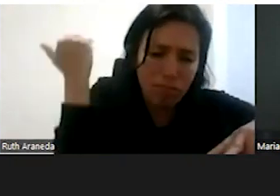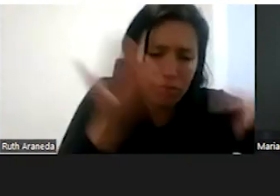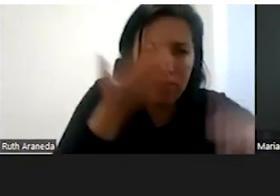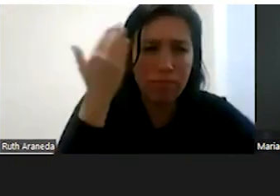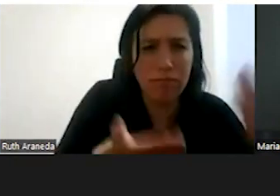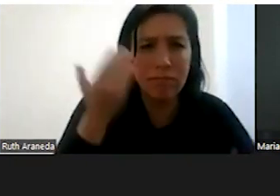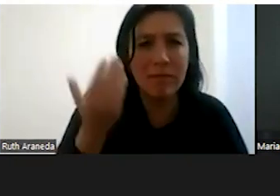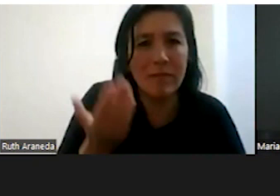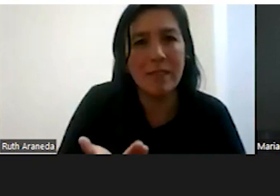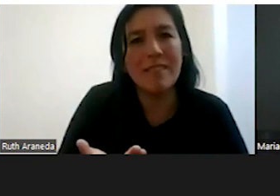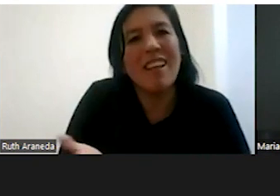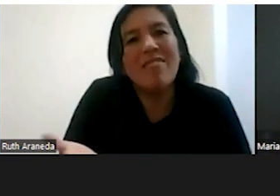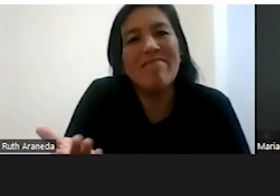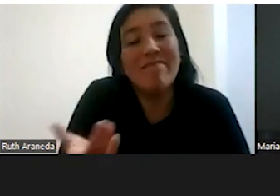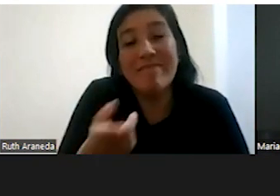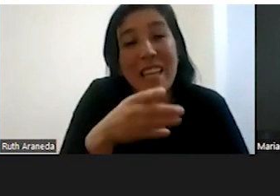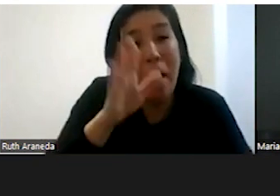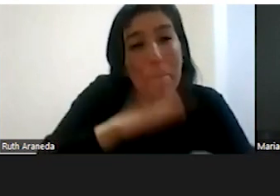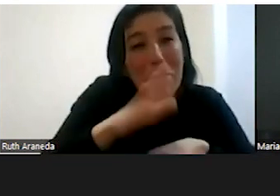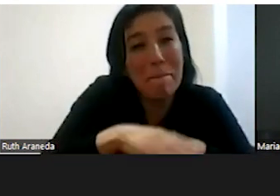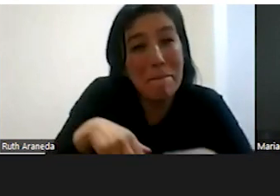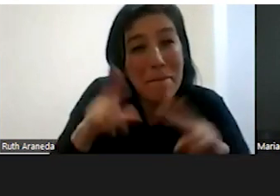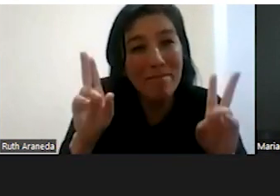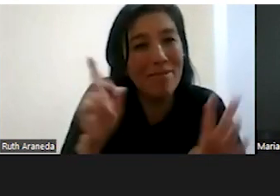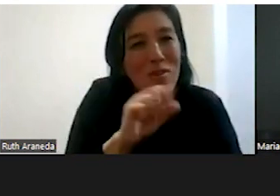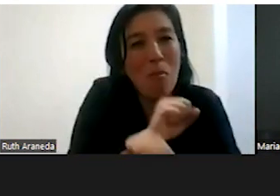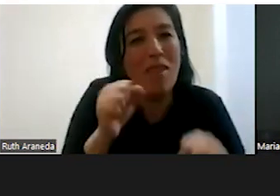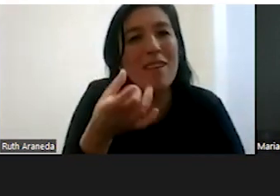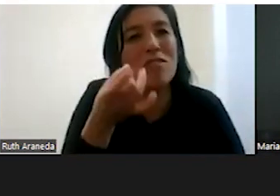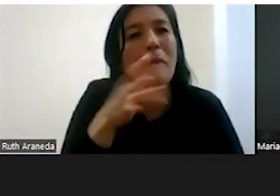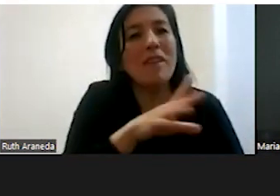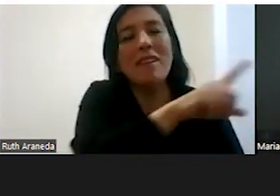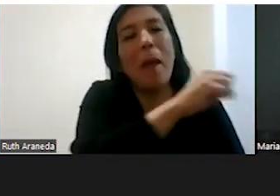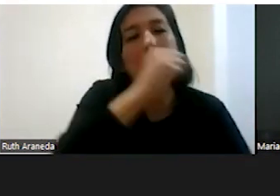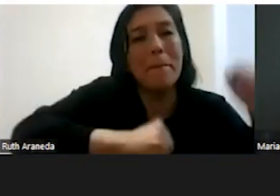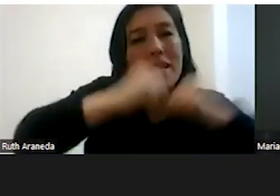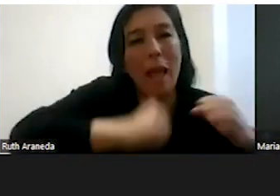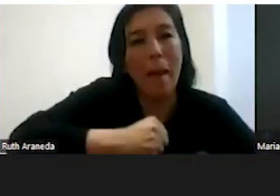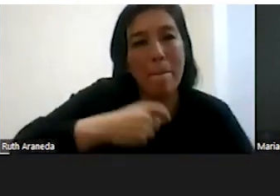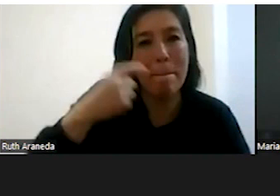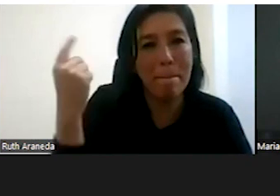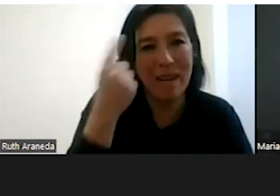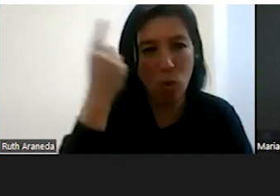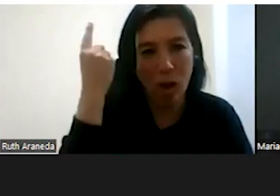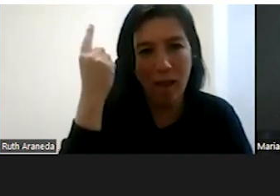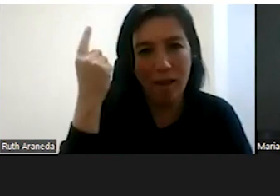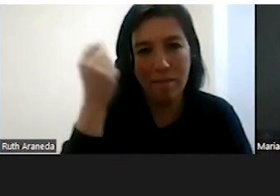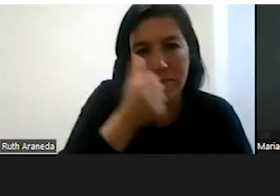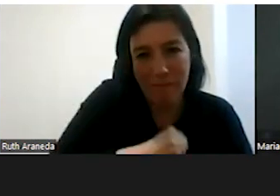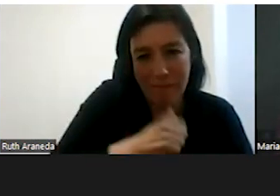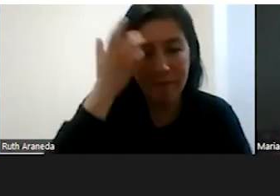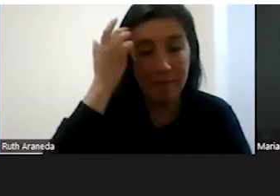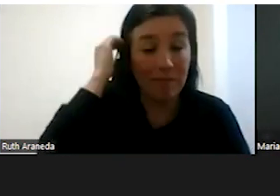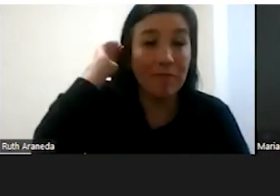de los privados. Lamentablemente, y como lo mencionaba, la mayoría de los nuevos hallazgos, de los nuevos sitios